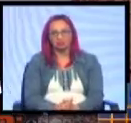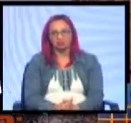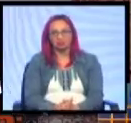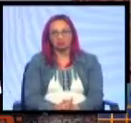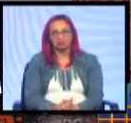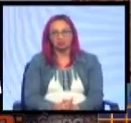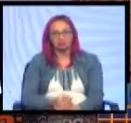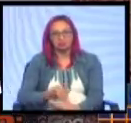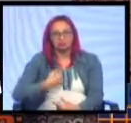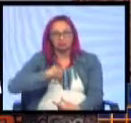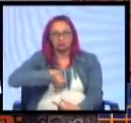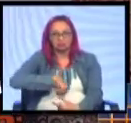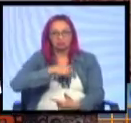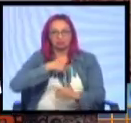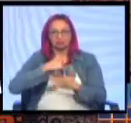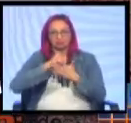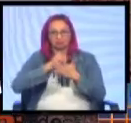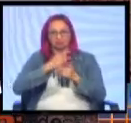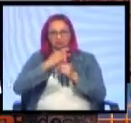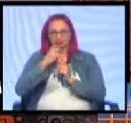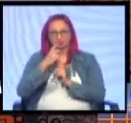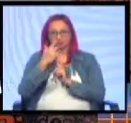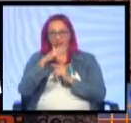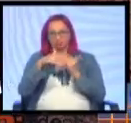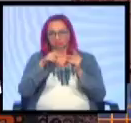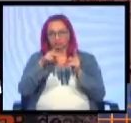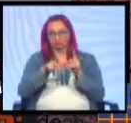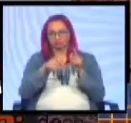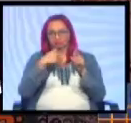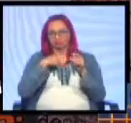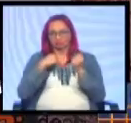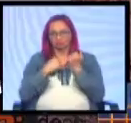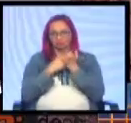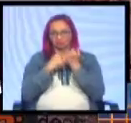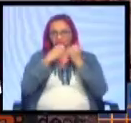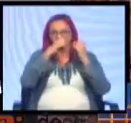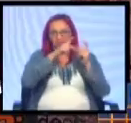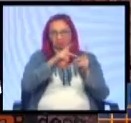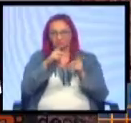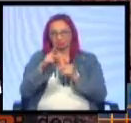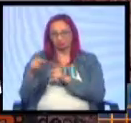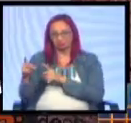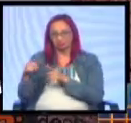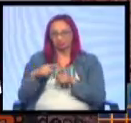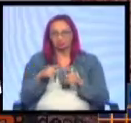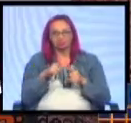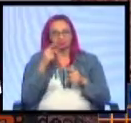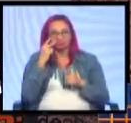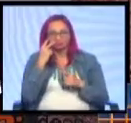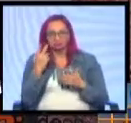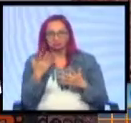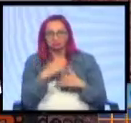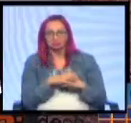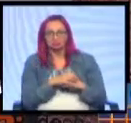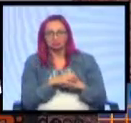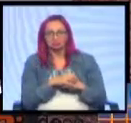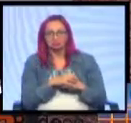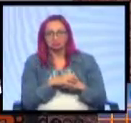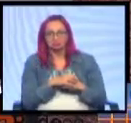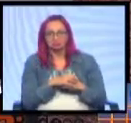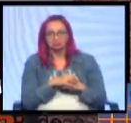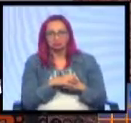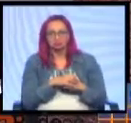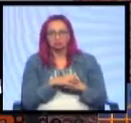¿comprende? Nosotros los pobres, los que ayudamos a la Junta para que todo el mundo sea, vivan bien, ustedes ganen bien y nosotros ganemos